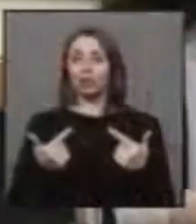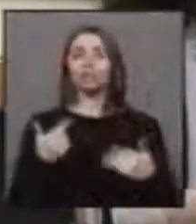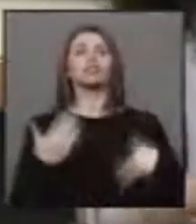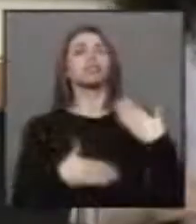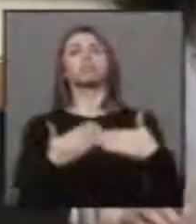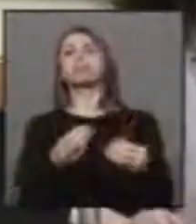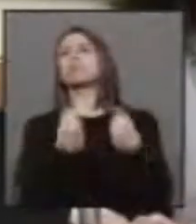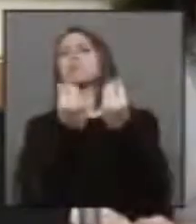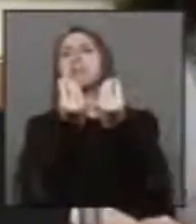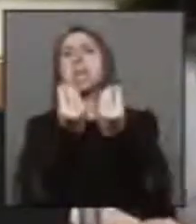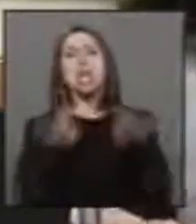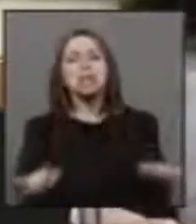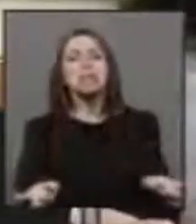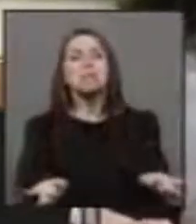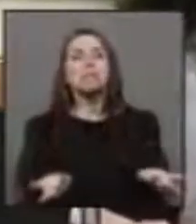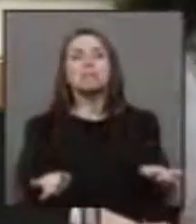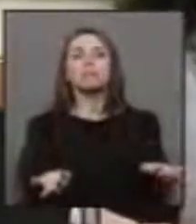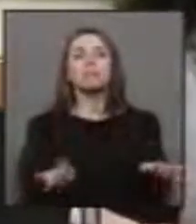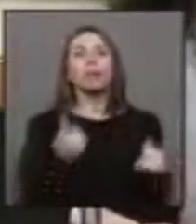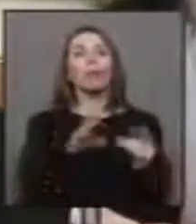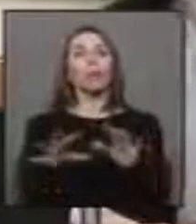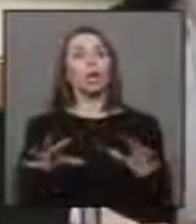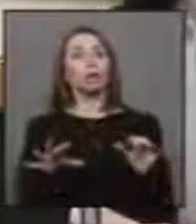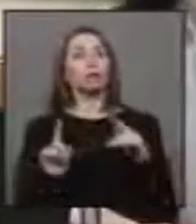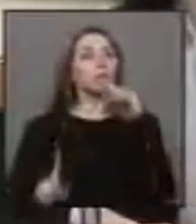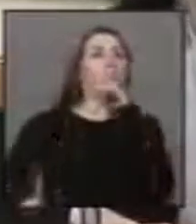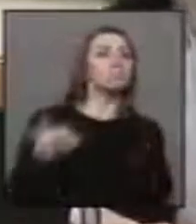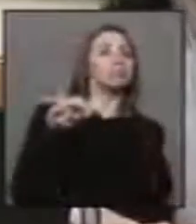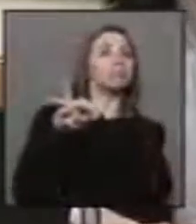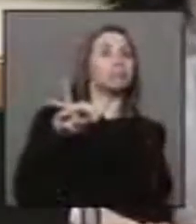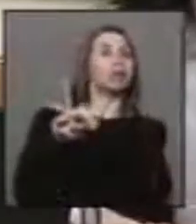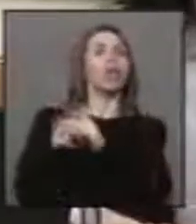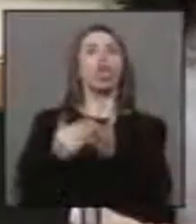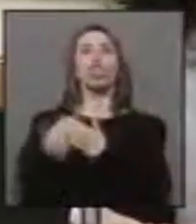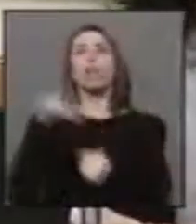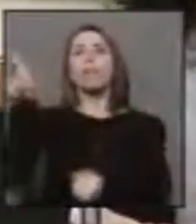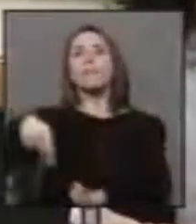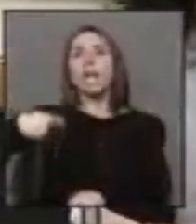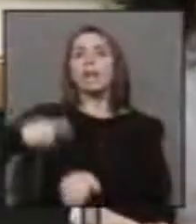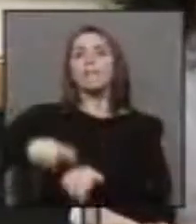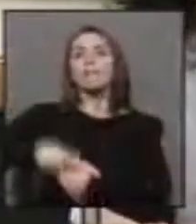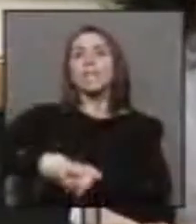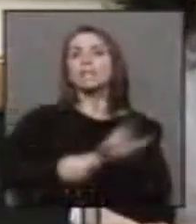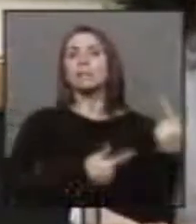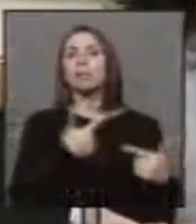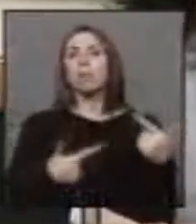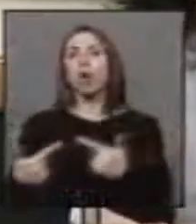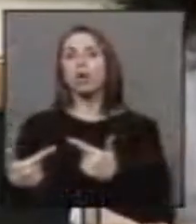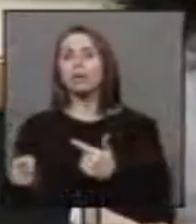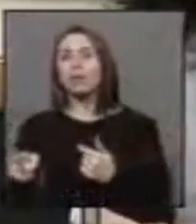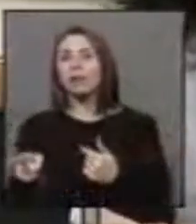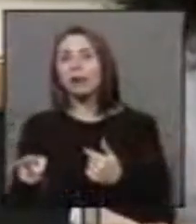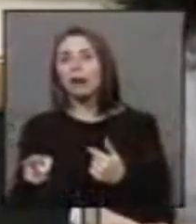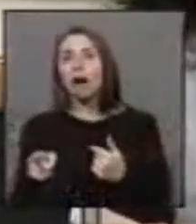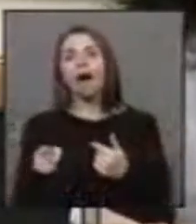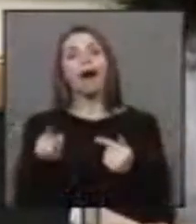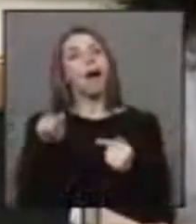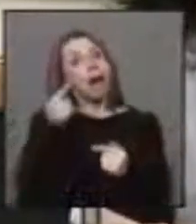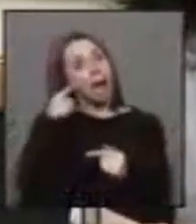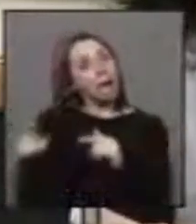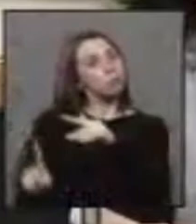Chile funciona bien y bueno una cosa estalló que fue el financiamiento de la política y que nos permite mejorar